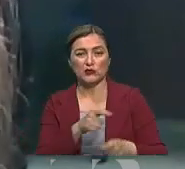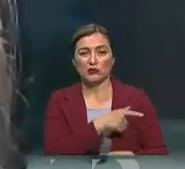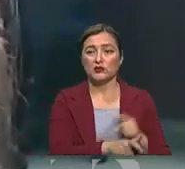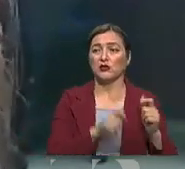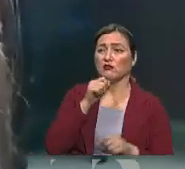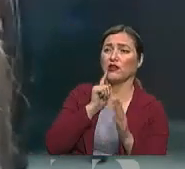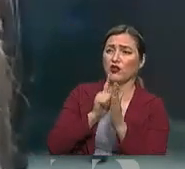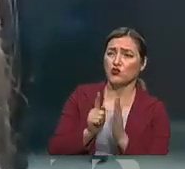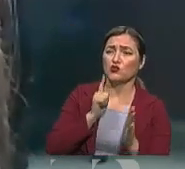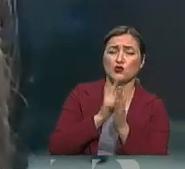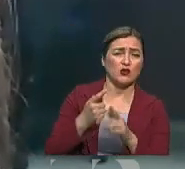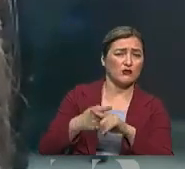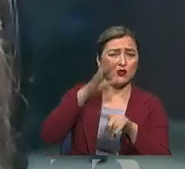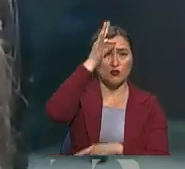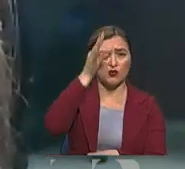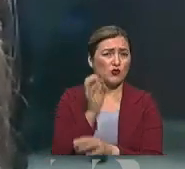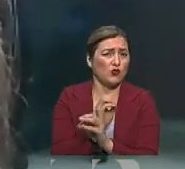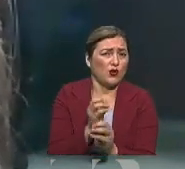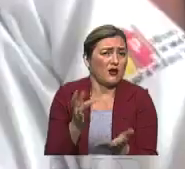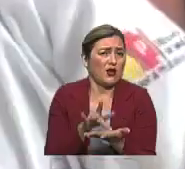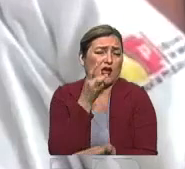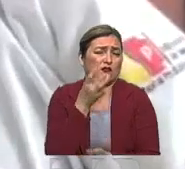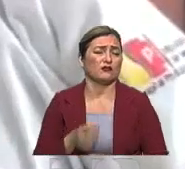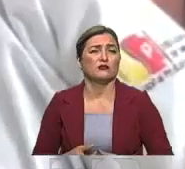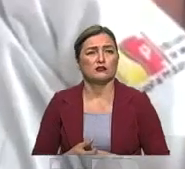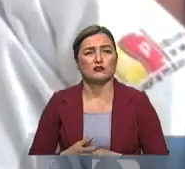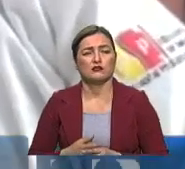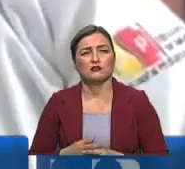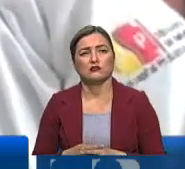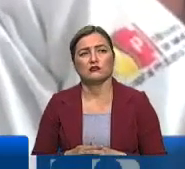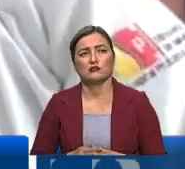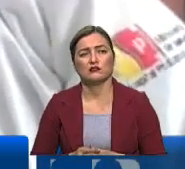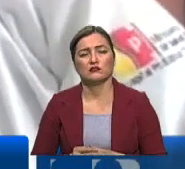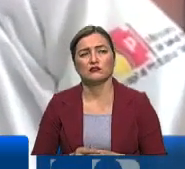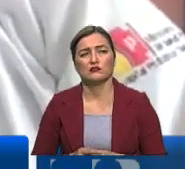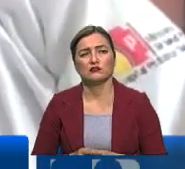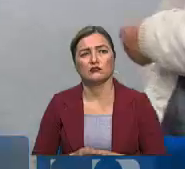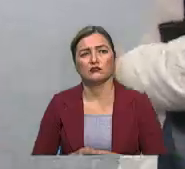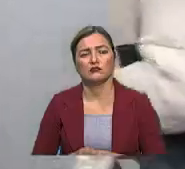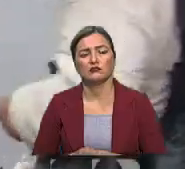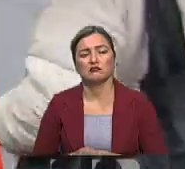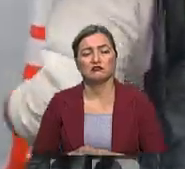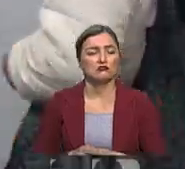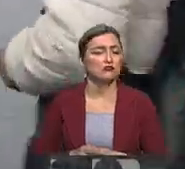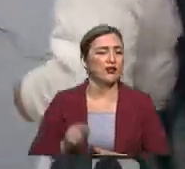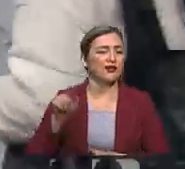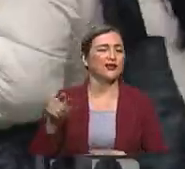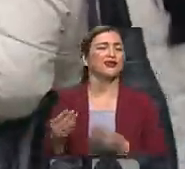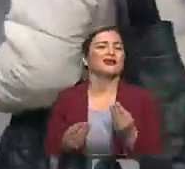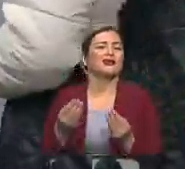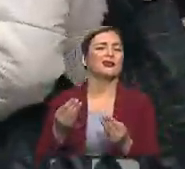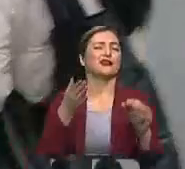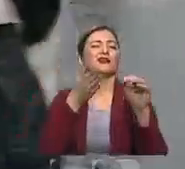falta de medicamentos en otros hospitales también. Yo podría hablar solo del Hospital Vaca Ortiz. Según señalan, con estas